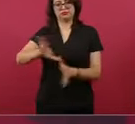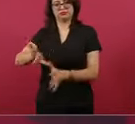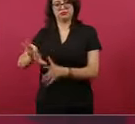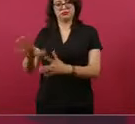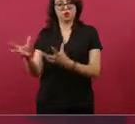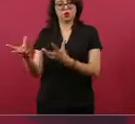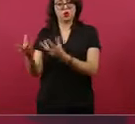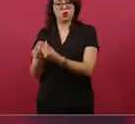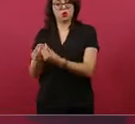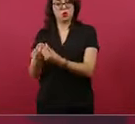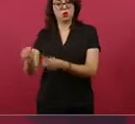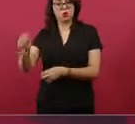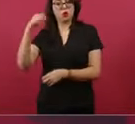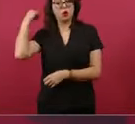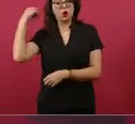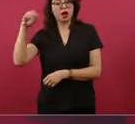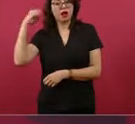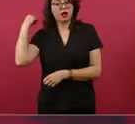Afortunadamente,